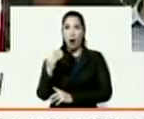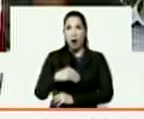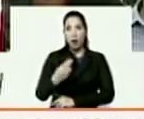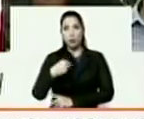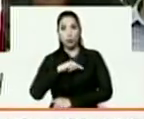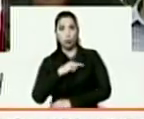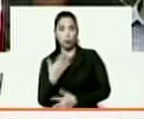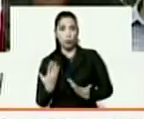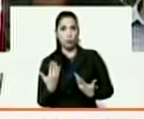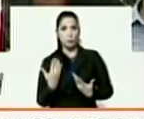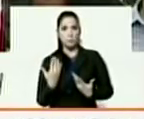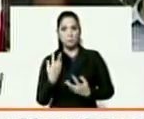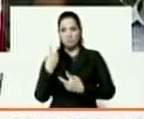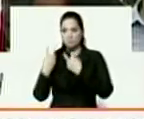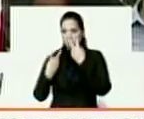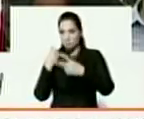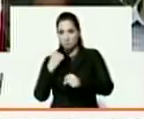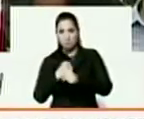venido trabajando